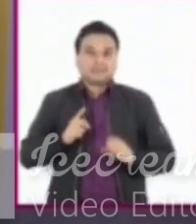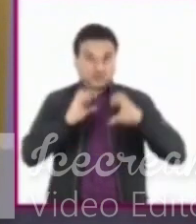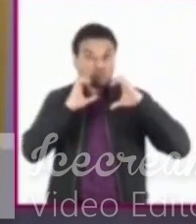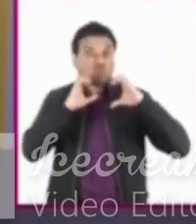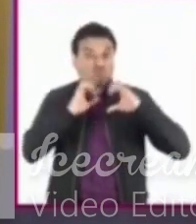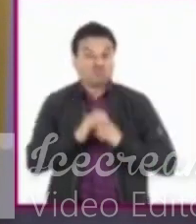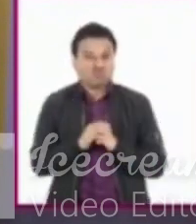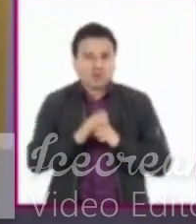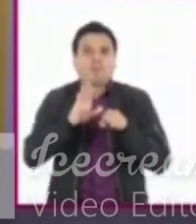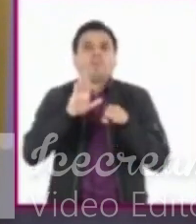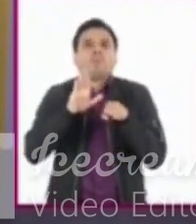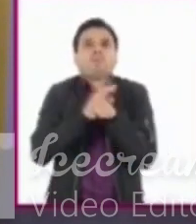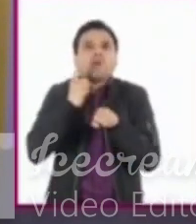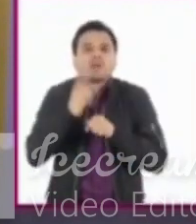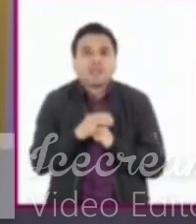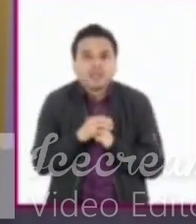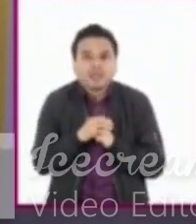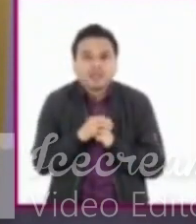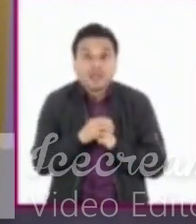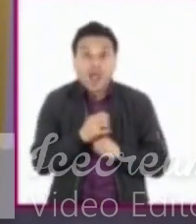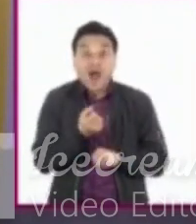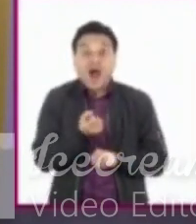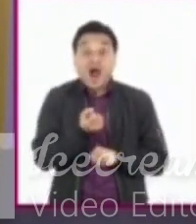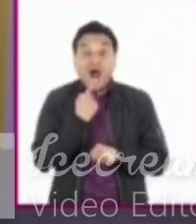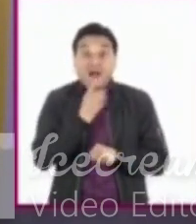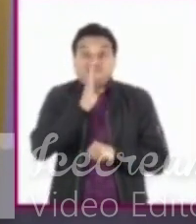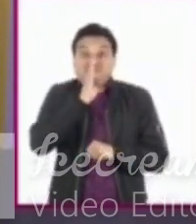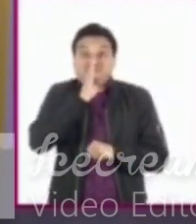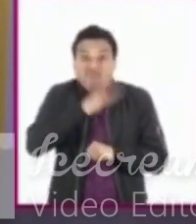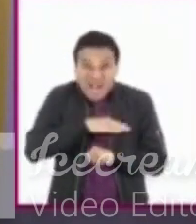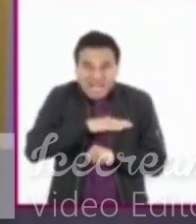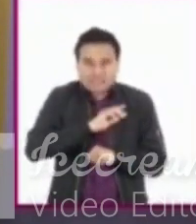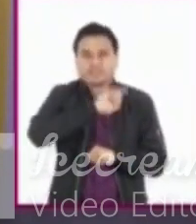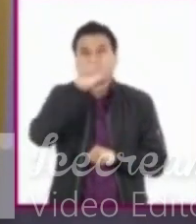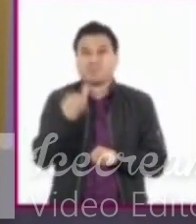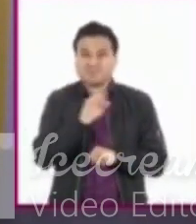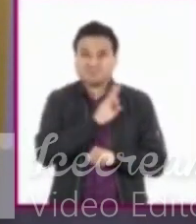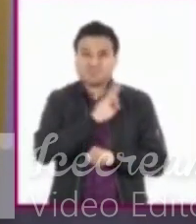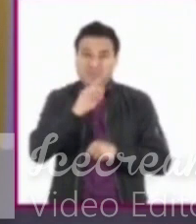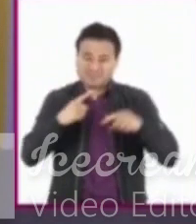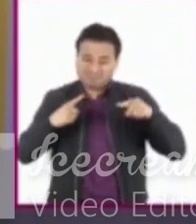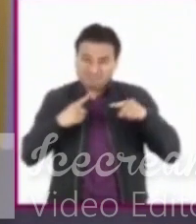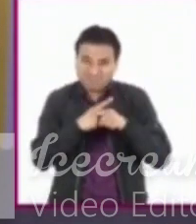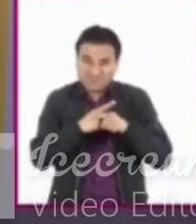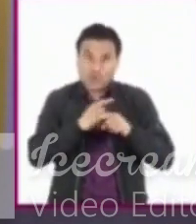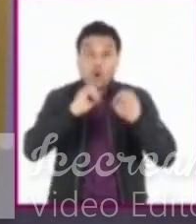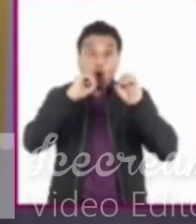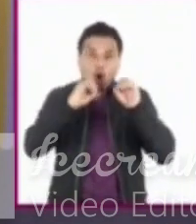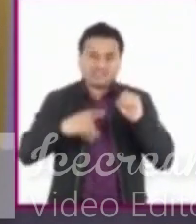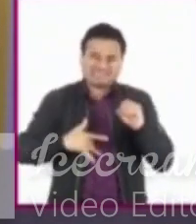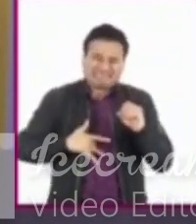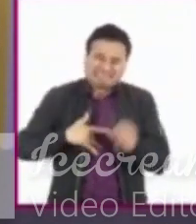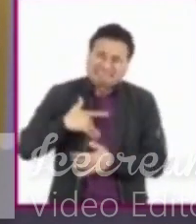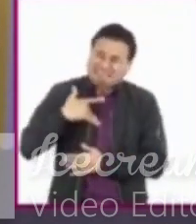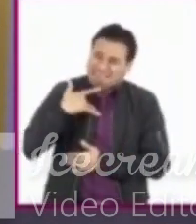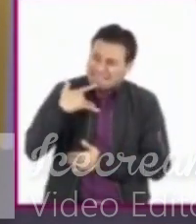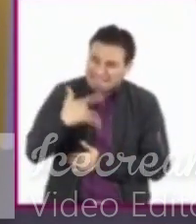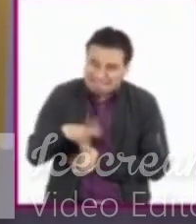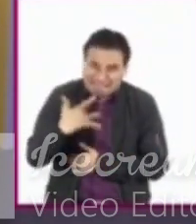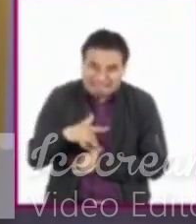ya que pueden desencadenar una reacción no deseada, lesionar algún órgano por la dosis o